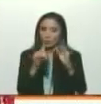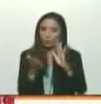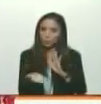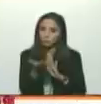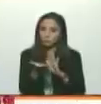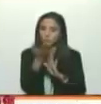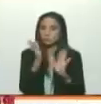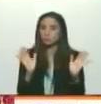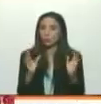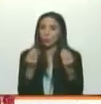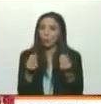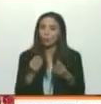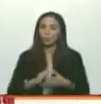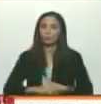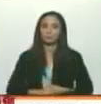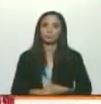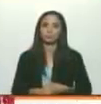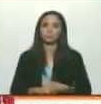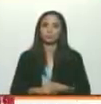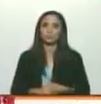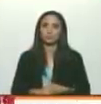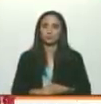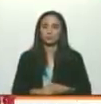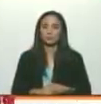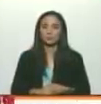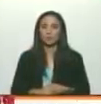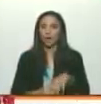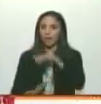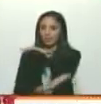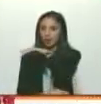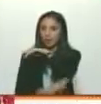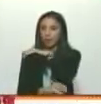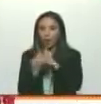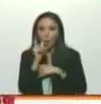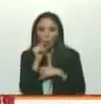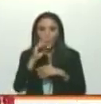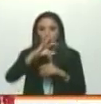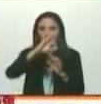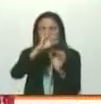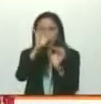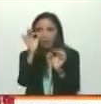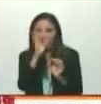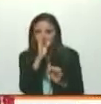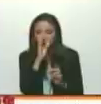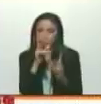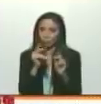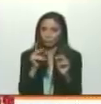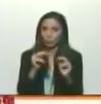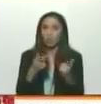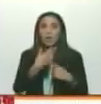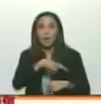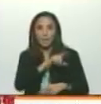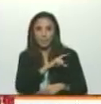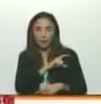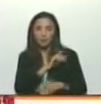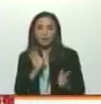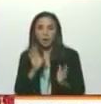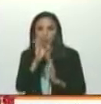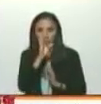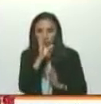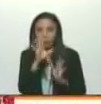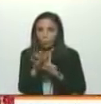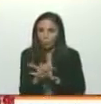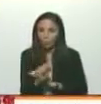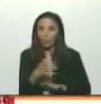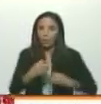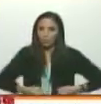bien formadito. Tú no haces trampa nunca. No. O sea, tú compraste los bancos que compraste en España con plata de tu bolsillo, pues, que tú eres un